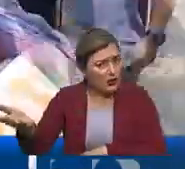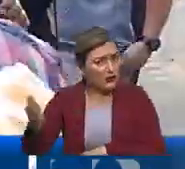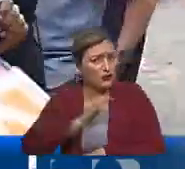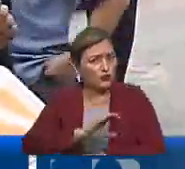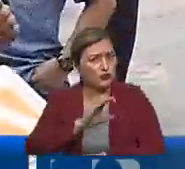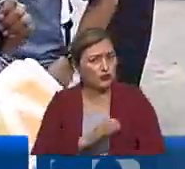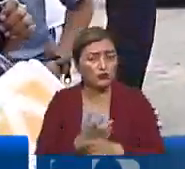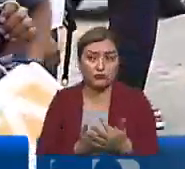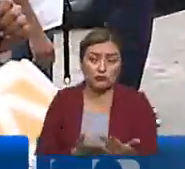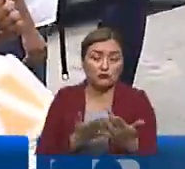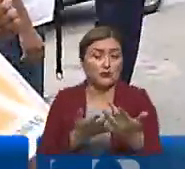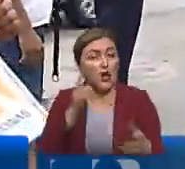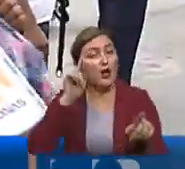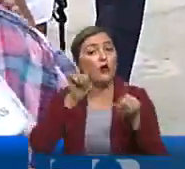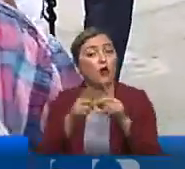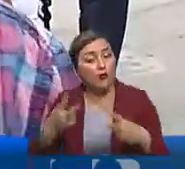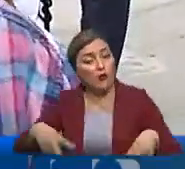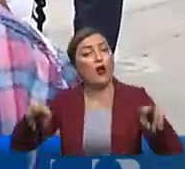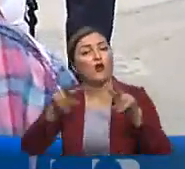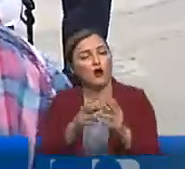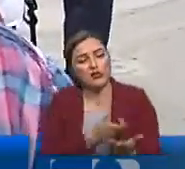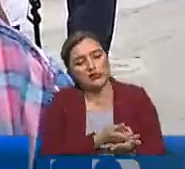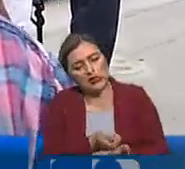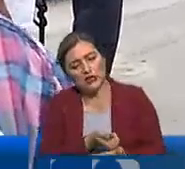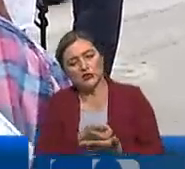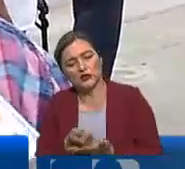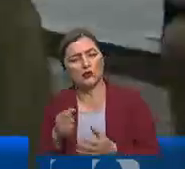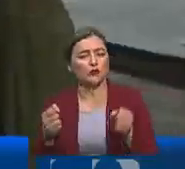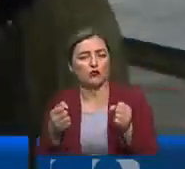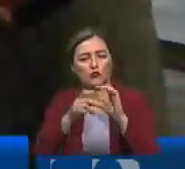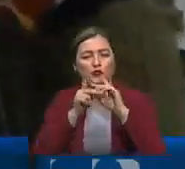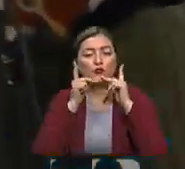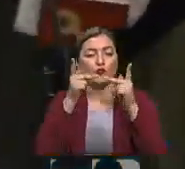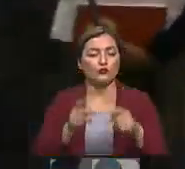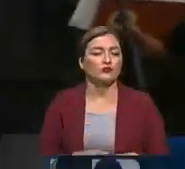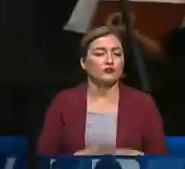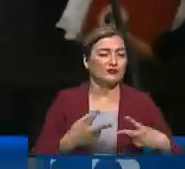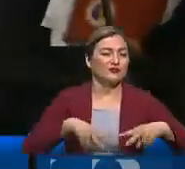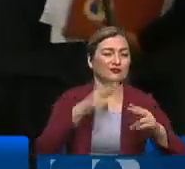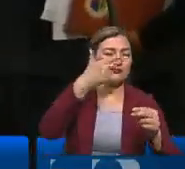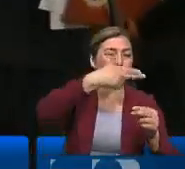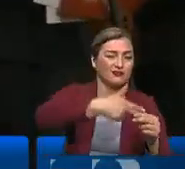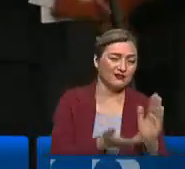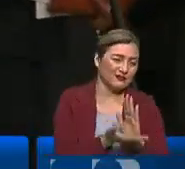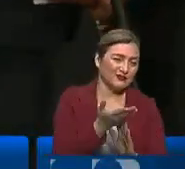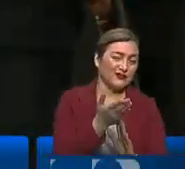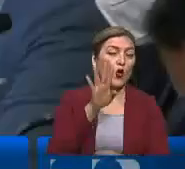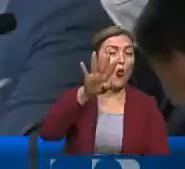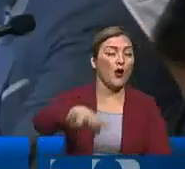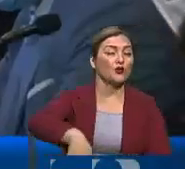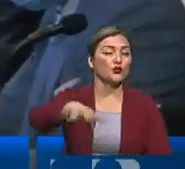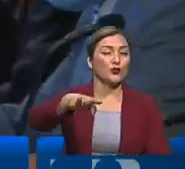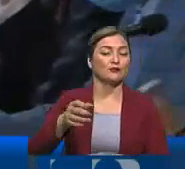Municipal y poder establecer, ellos ya saben cuáles son los gastos que tiene el transporte público. Tras el aumento del precio del combustible durante